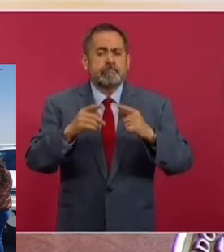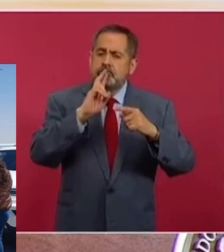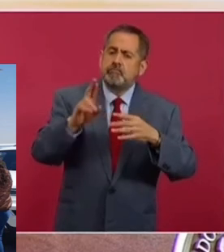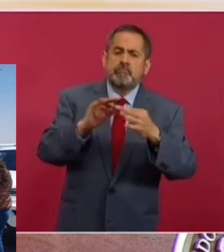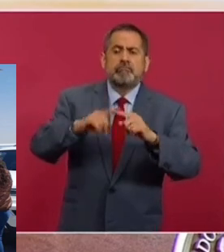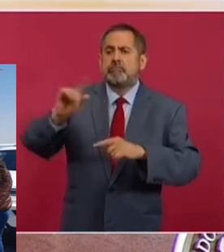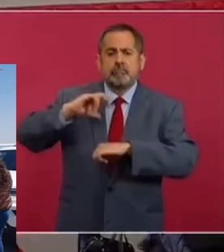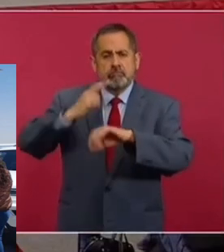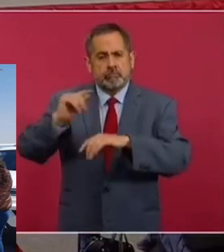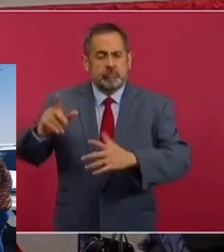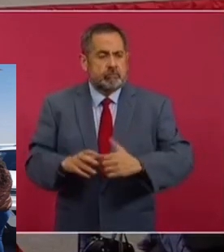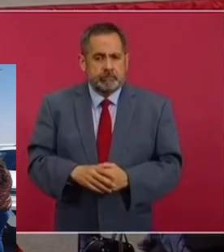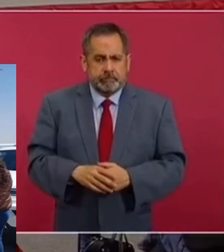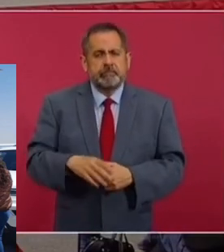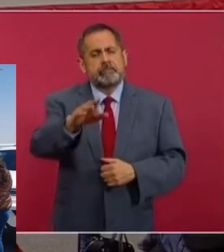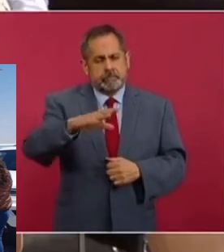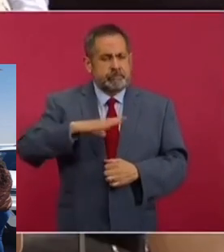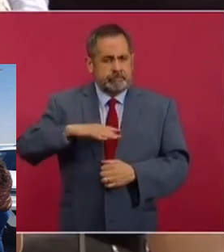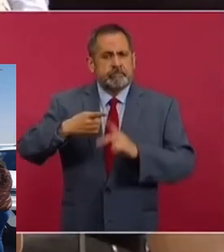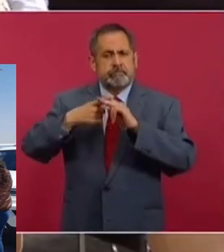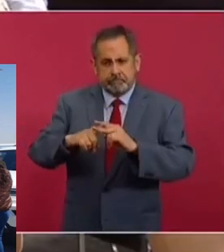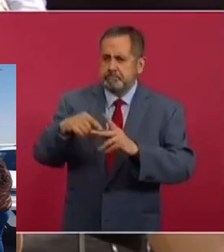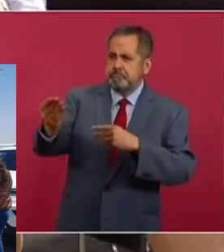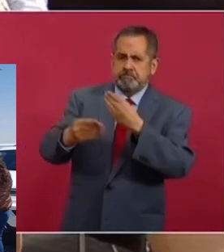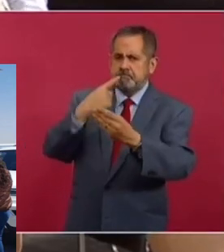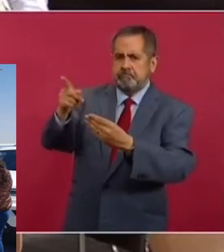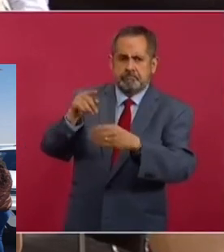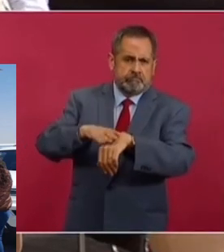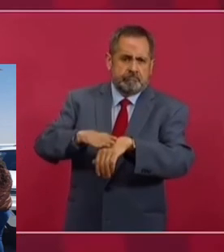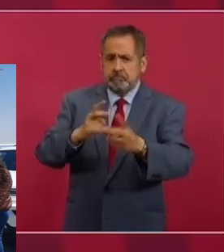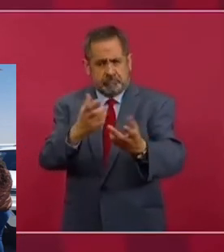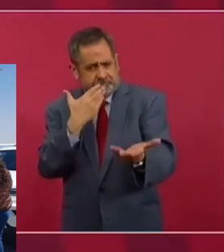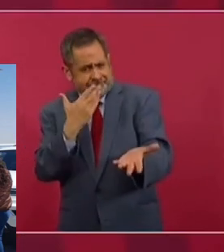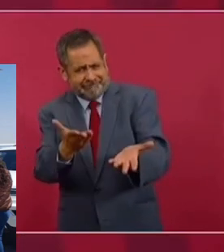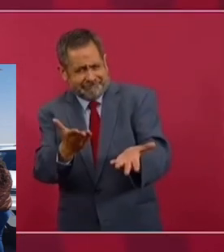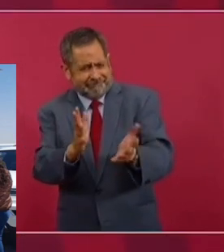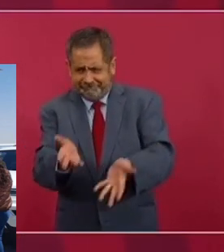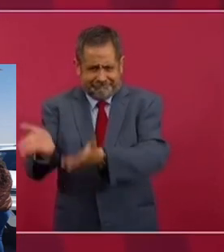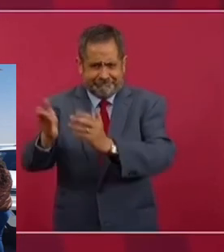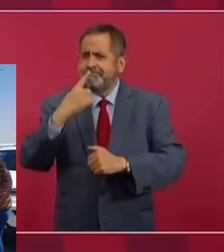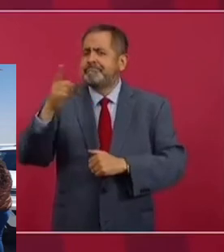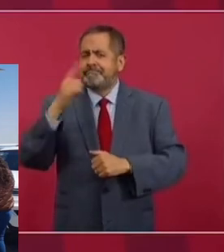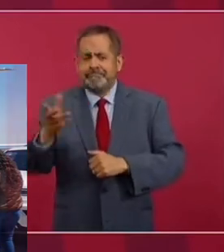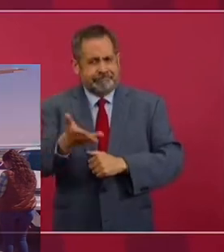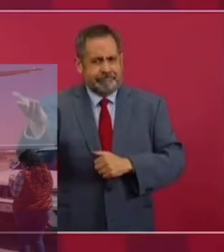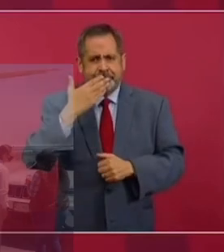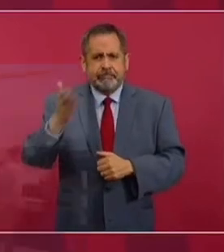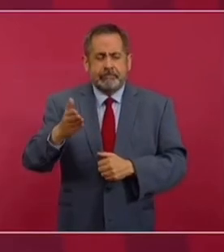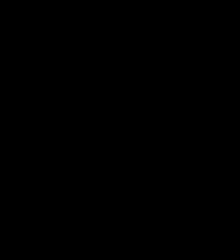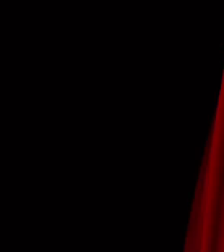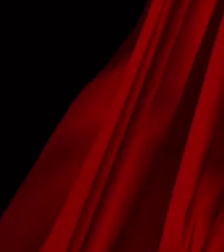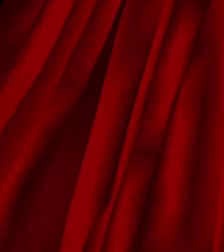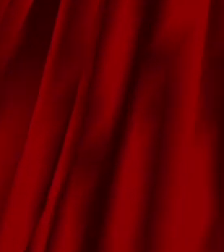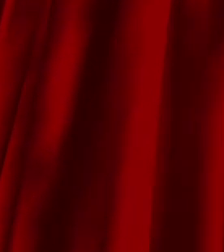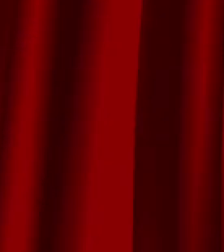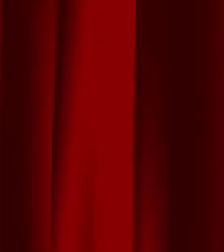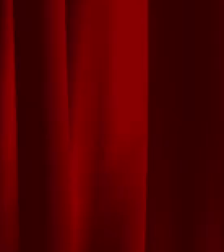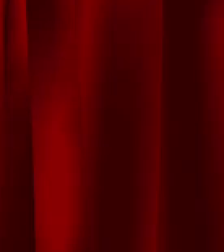resolver una autoridad. Sí, de hecho ya hay una, ya se empezaron a interponer algunas quejas. Eso está bien, que no haya impunidad.